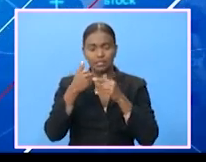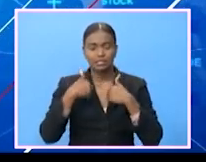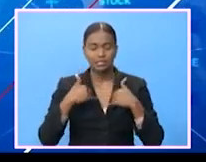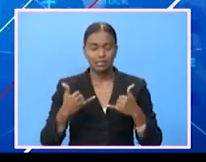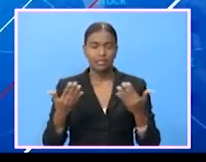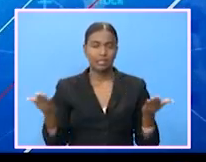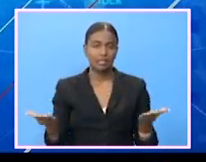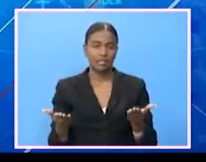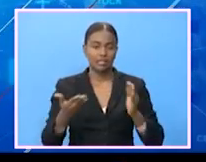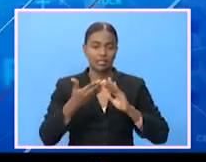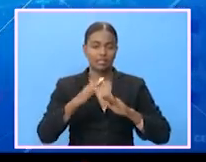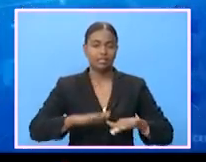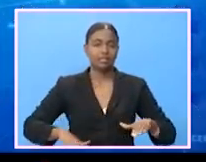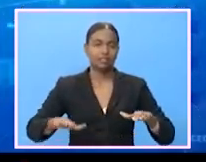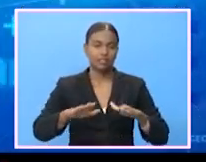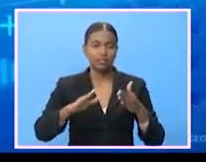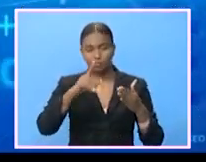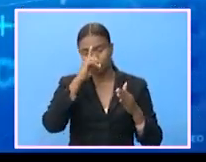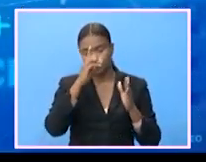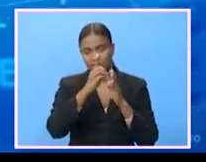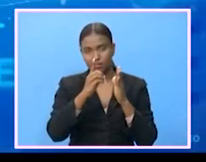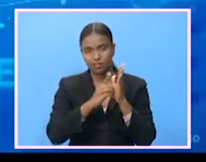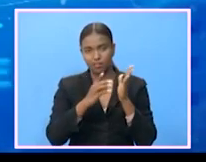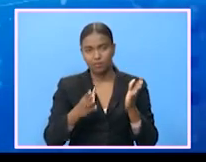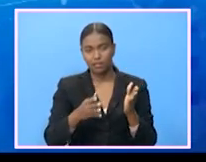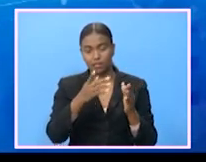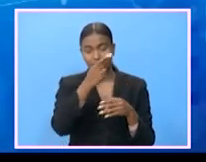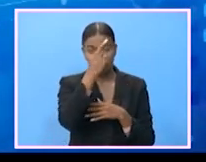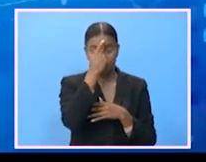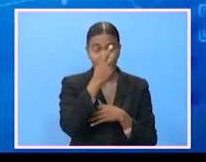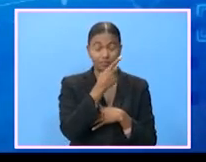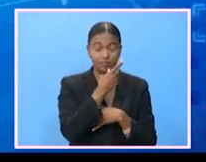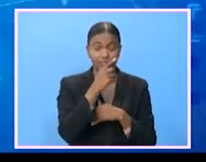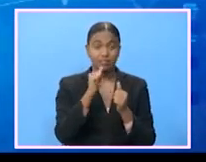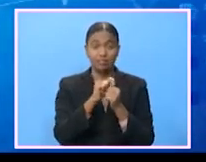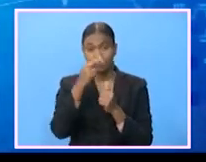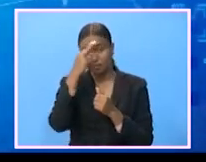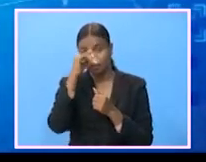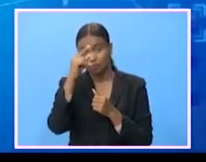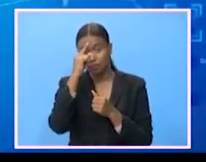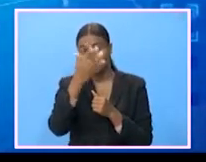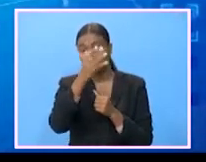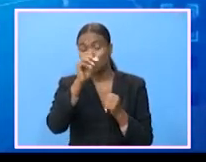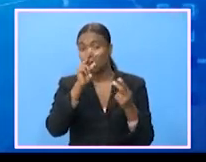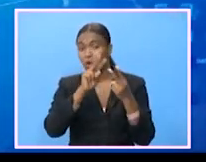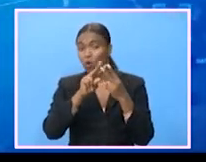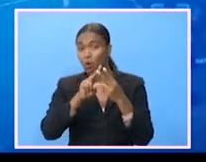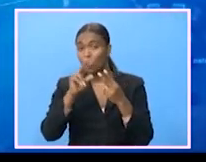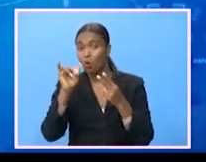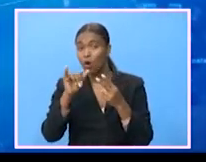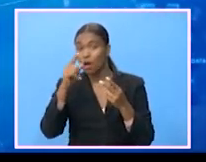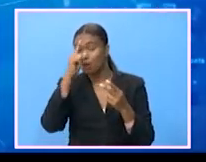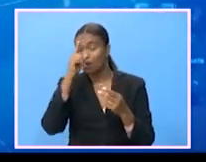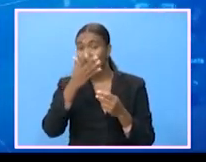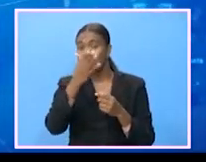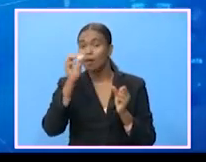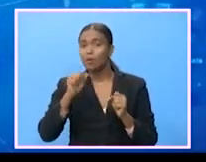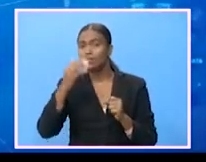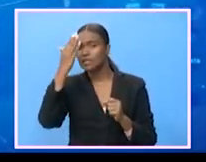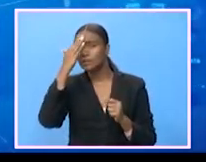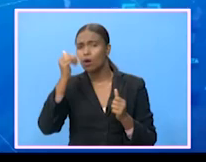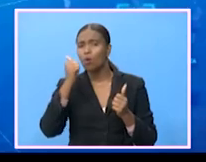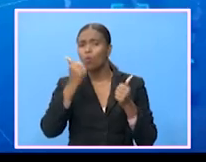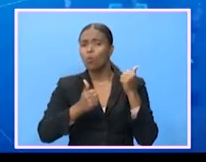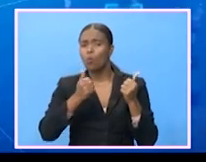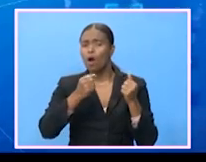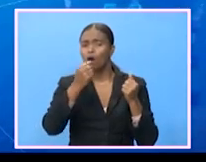acá, en esta zona limítrofe, por Dajabón, entre República Dominicana y Haití, para que ustedes conozcan y para que de primera mano sepan cuál es el devenir que